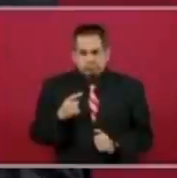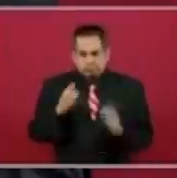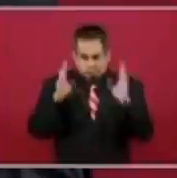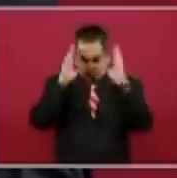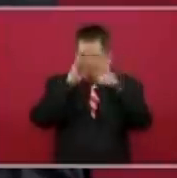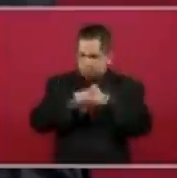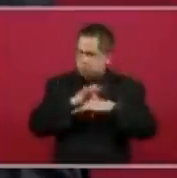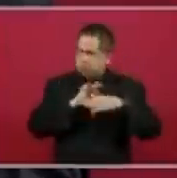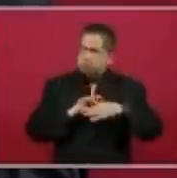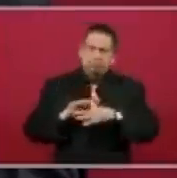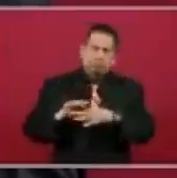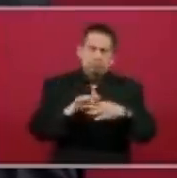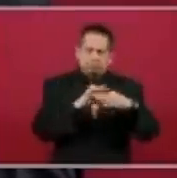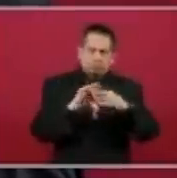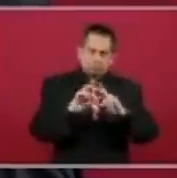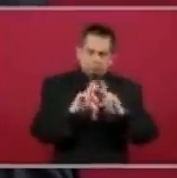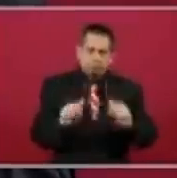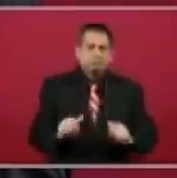reconciliación.